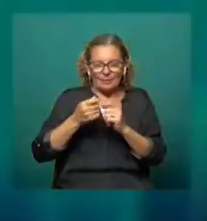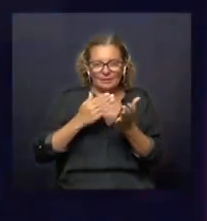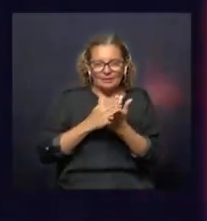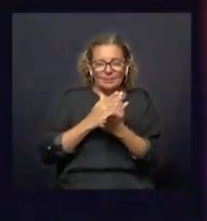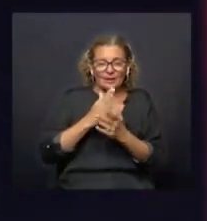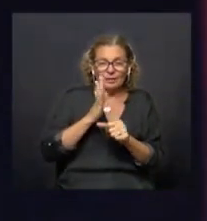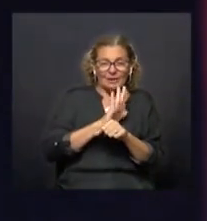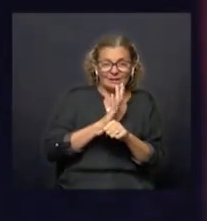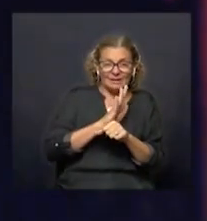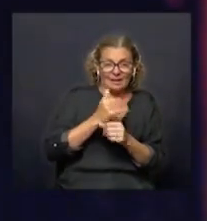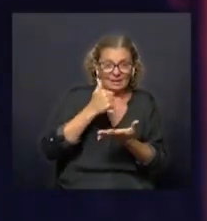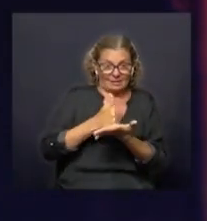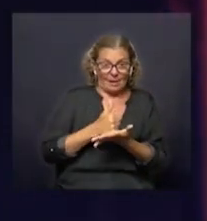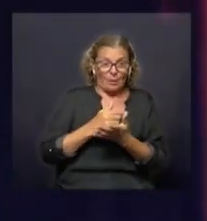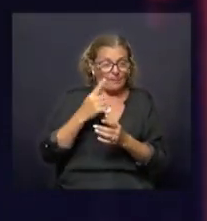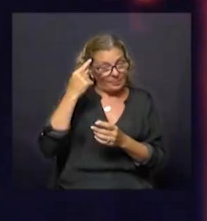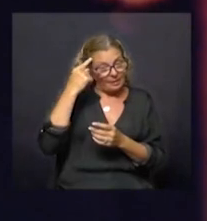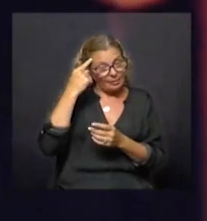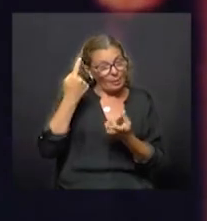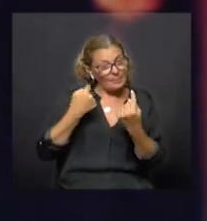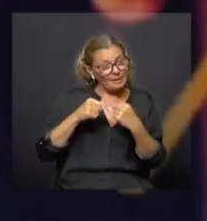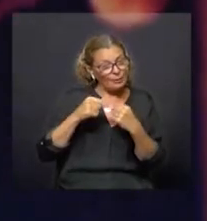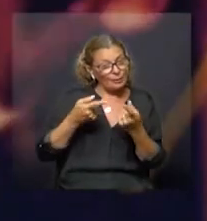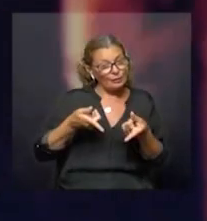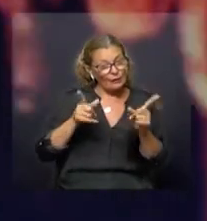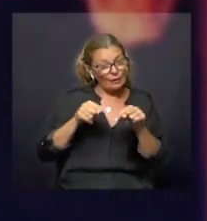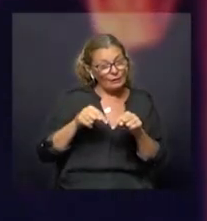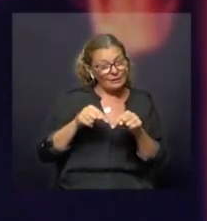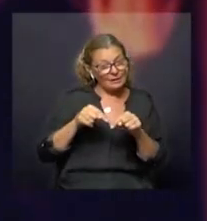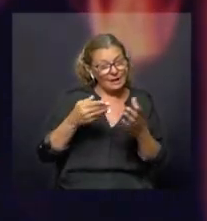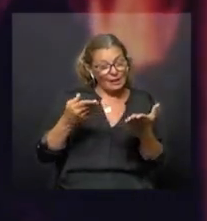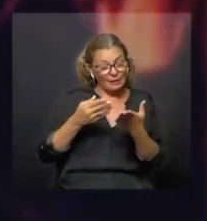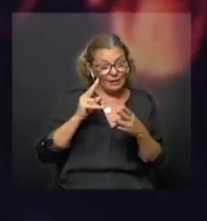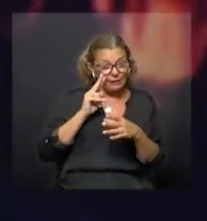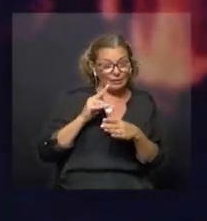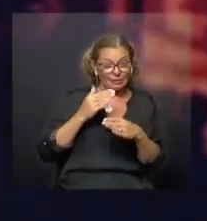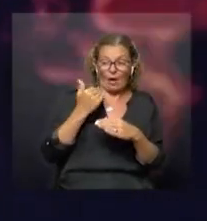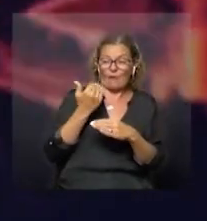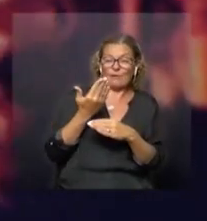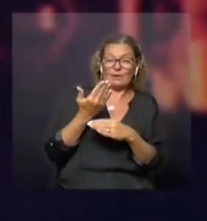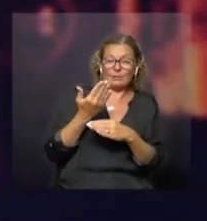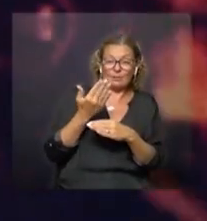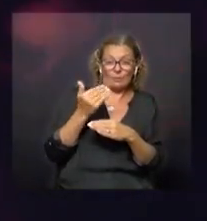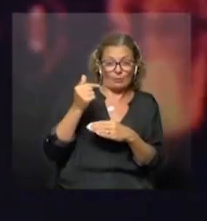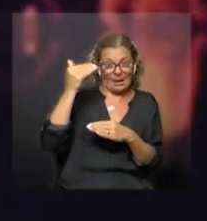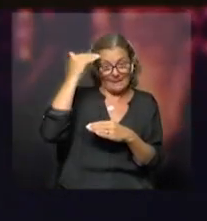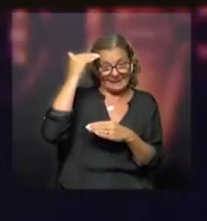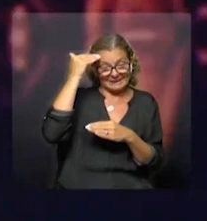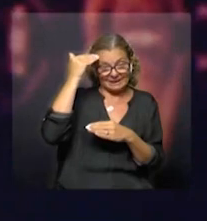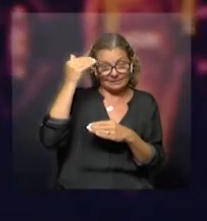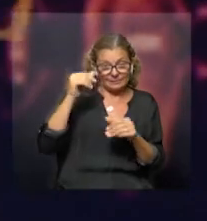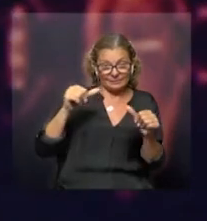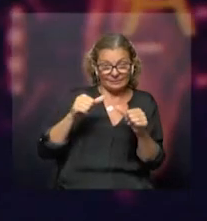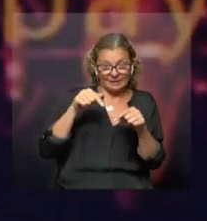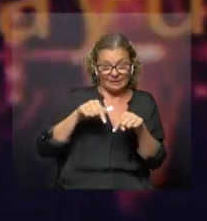casi todos los artistas estamos eh pero cuando volví o sea ahora como que viéndolo desde afuera tuve como una mentalidad de Bueno tengo